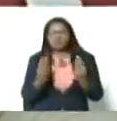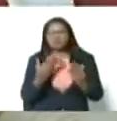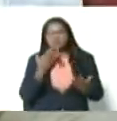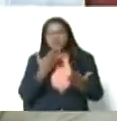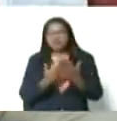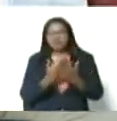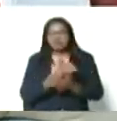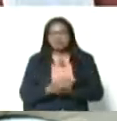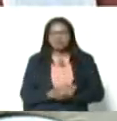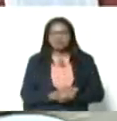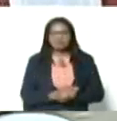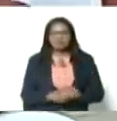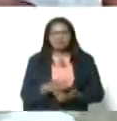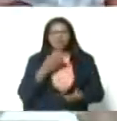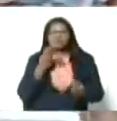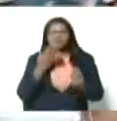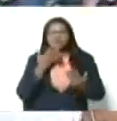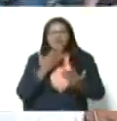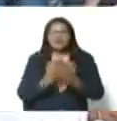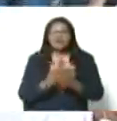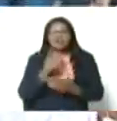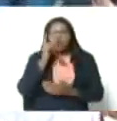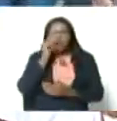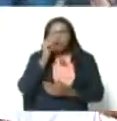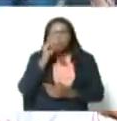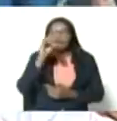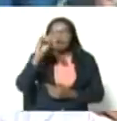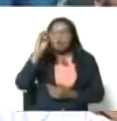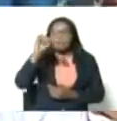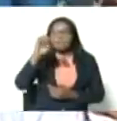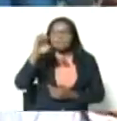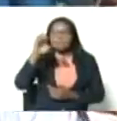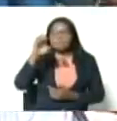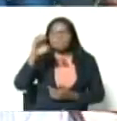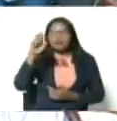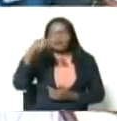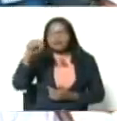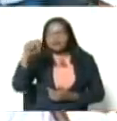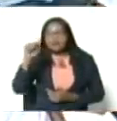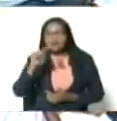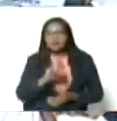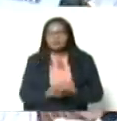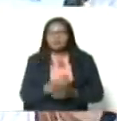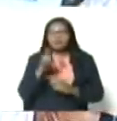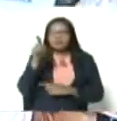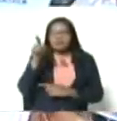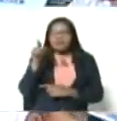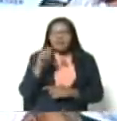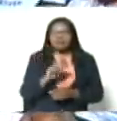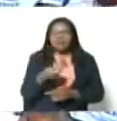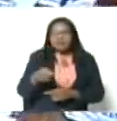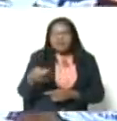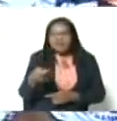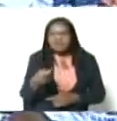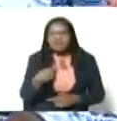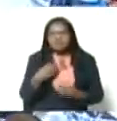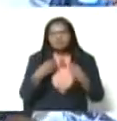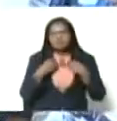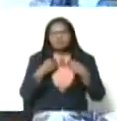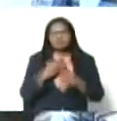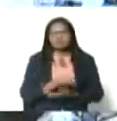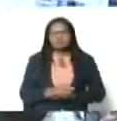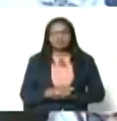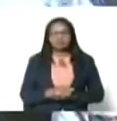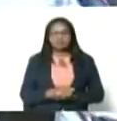Les doy las gracias. Gracias, muchacho. Omaña, ese apellido tuyo, ¿dónde viene, Omaña? Ese es de allá de los Andes, del Táchira. ¿De qué parte de los Andes, adentro o